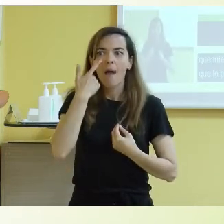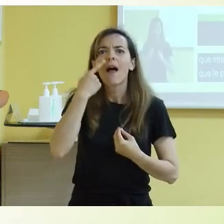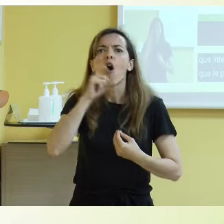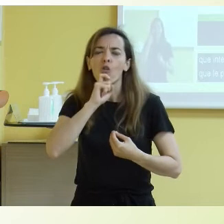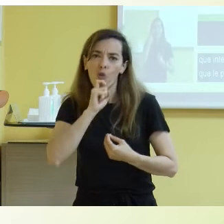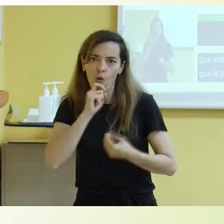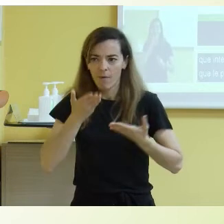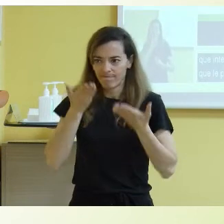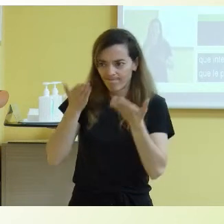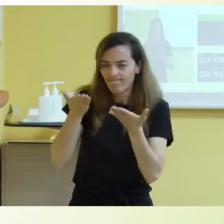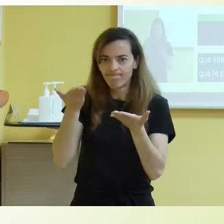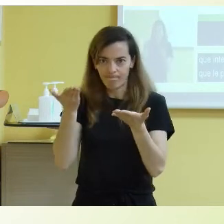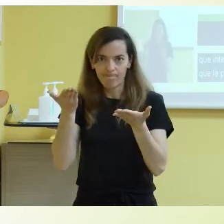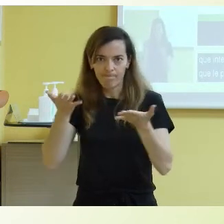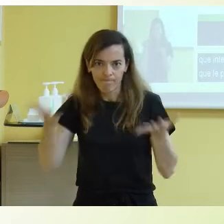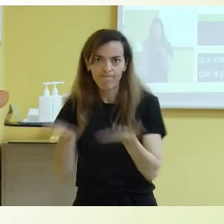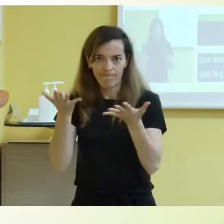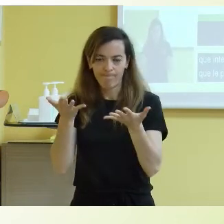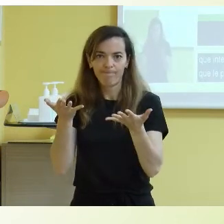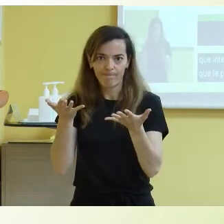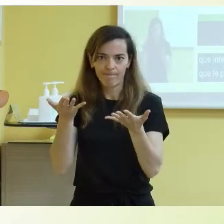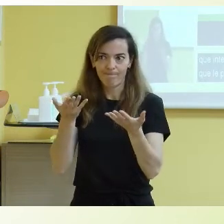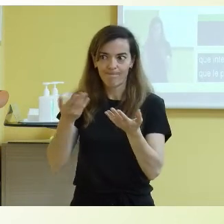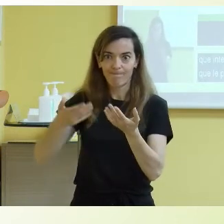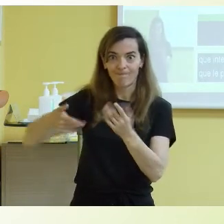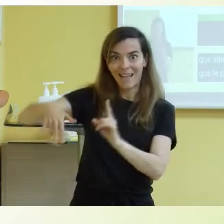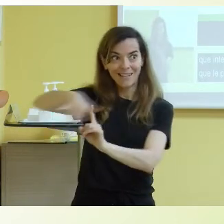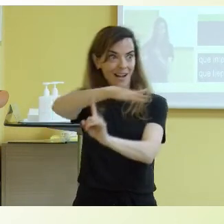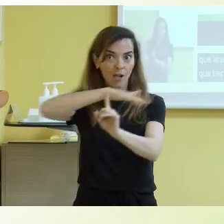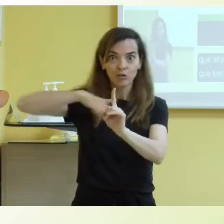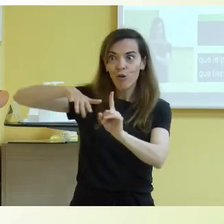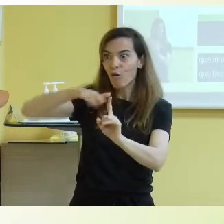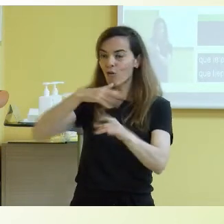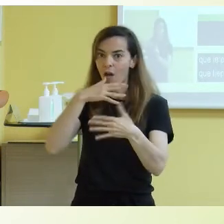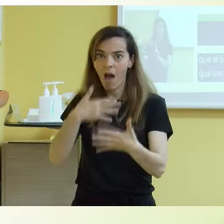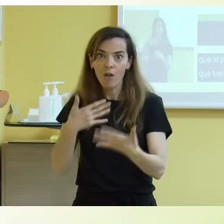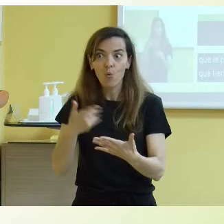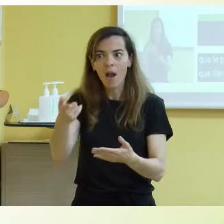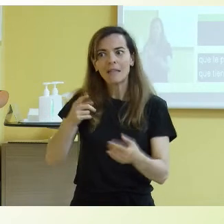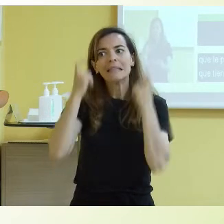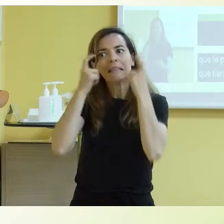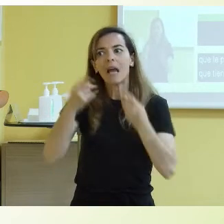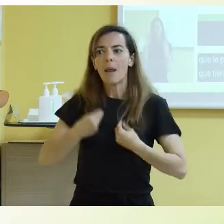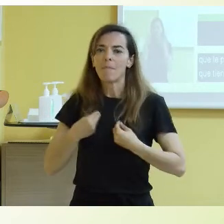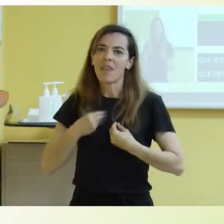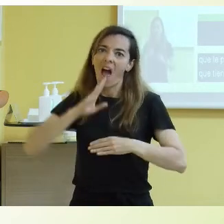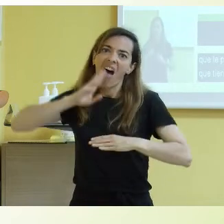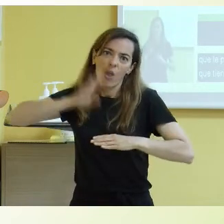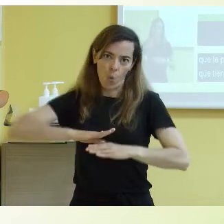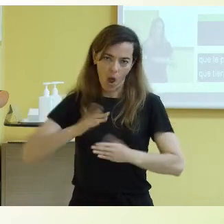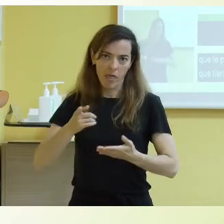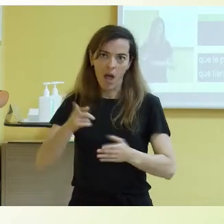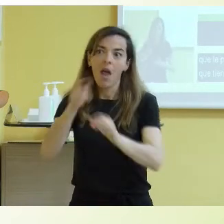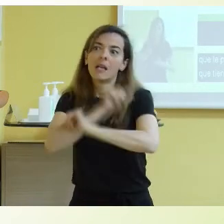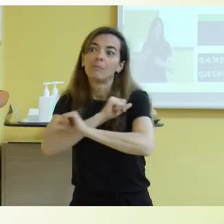una vida, digamos en el entorno que estamos viviendo y con los medios que estamos viviendo lo más adecuadamente posible, a la espera de que